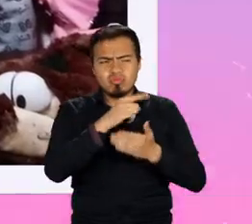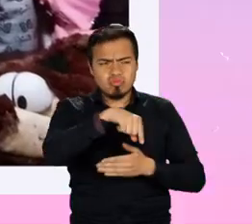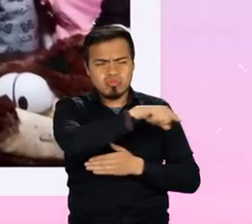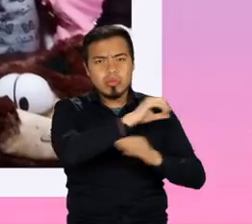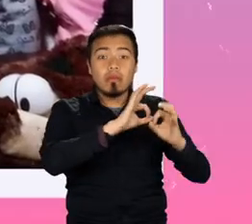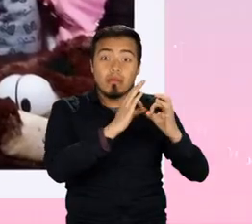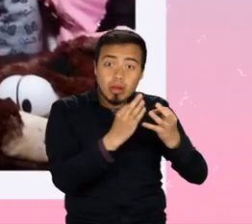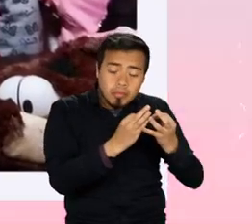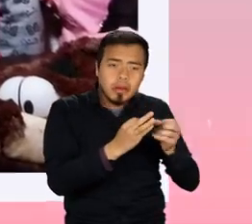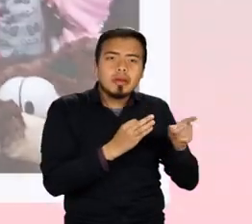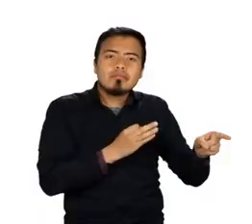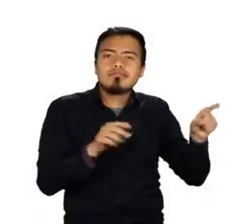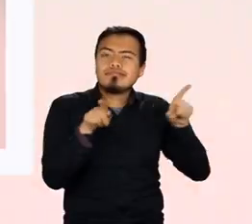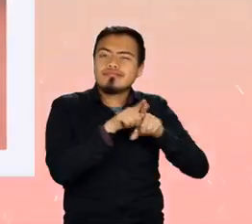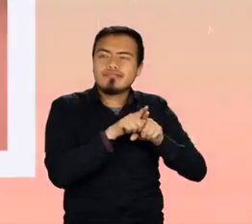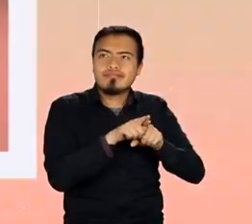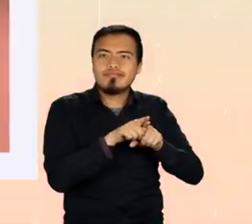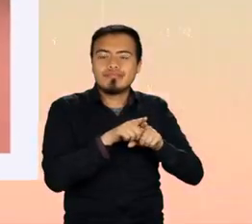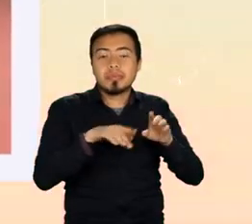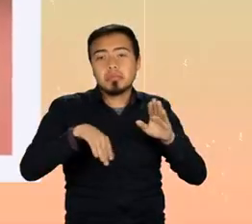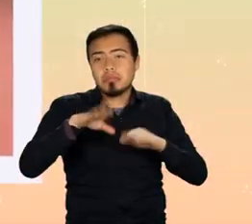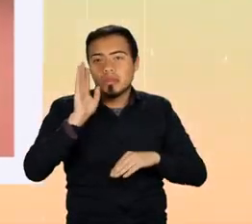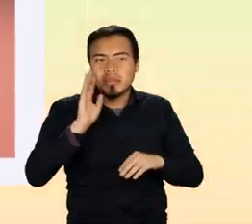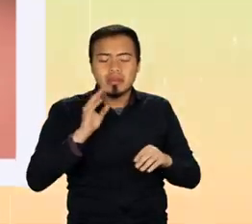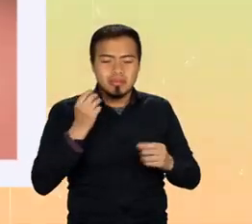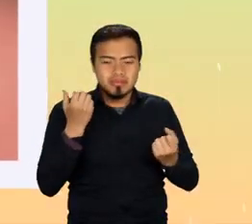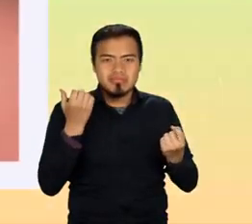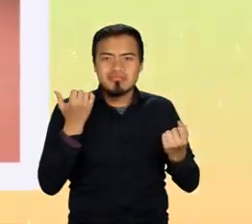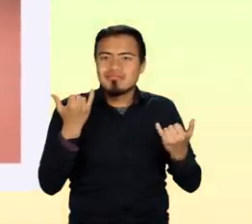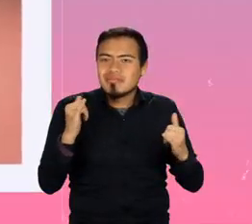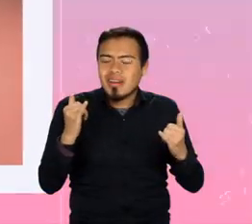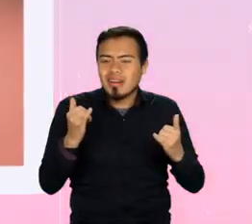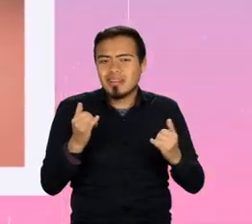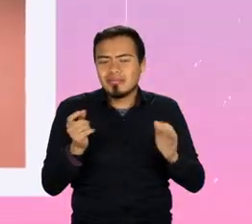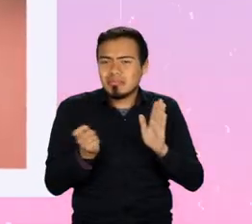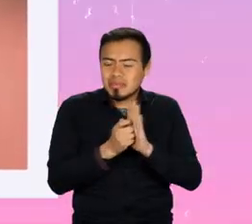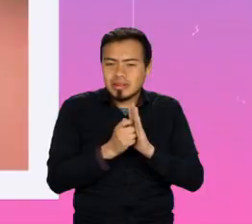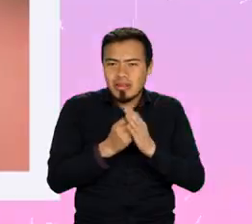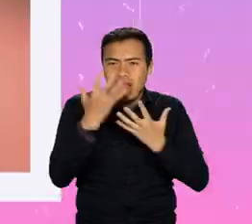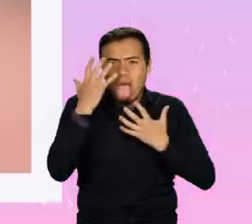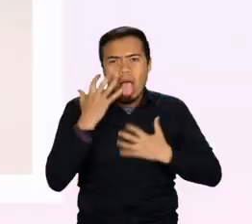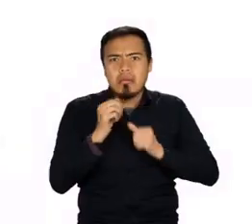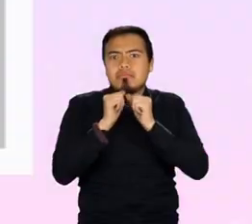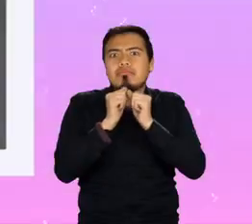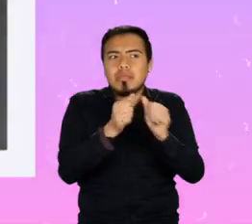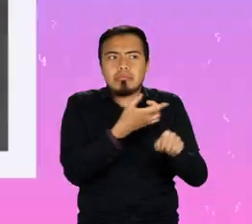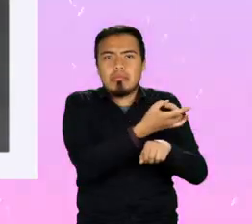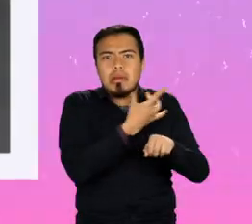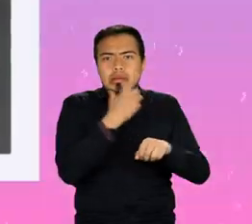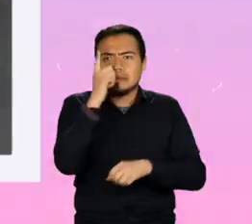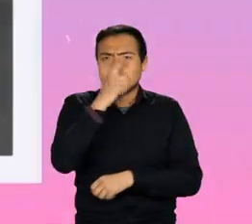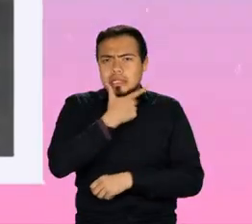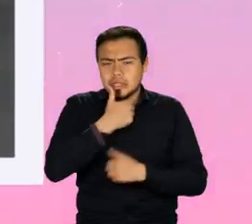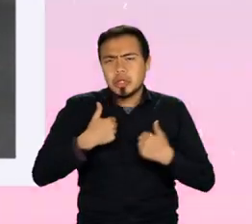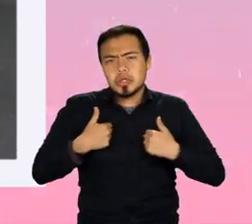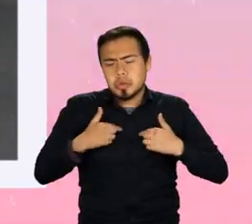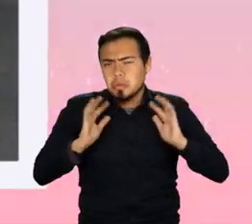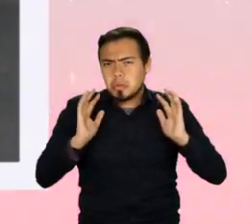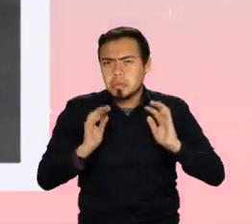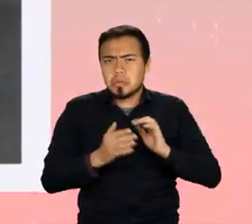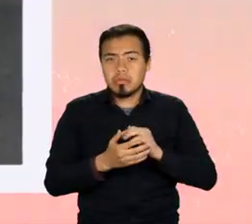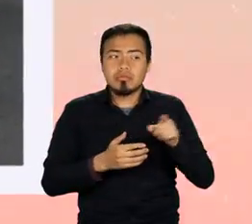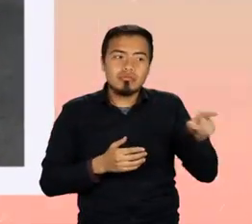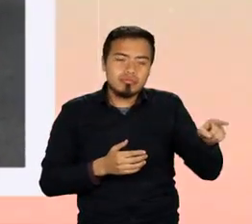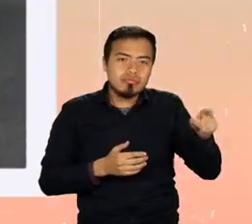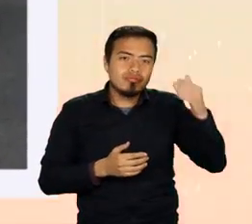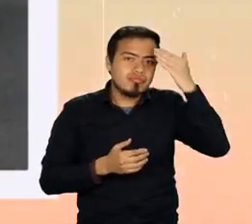tomó de una manera más de tristeza que yo, porque